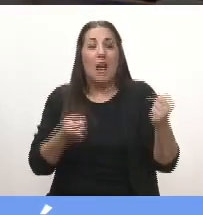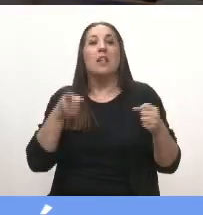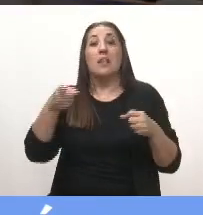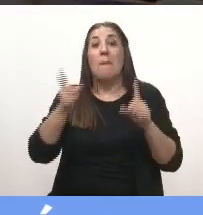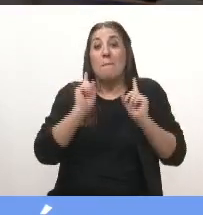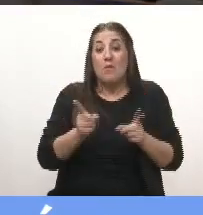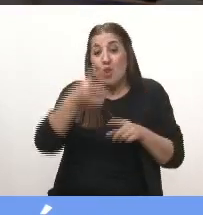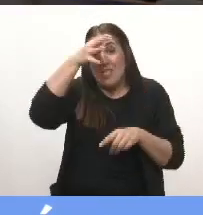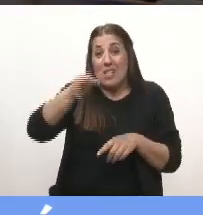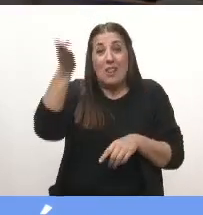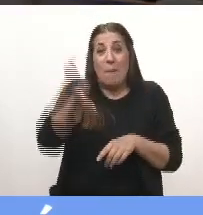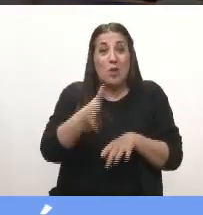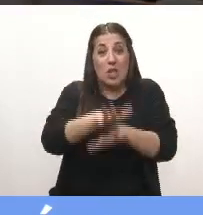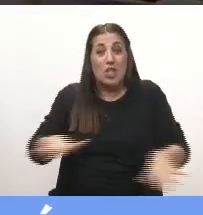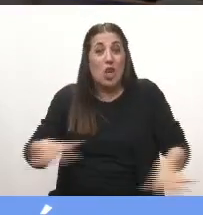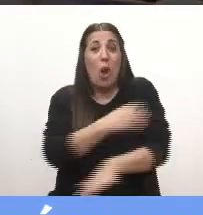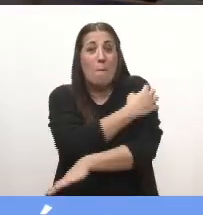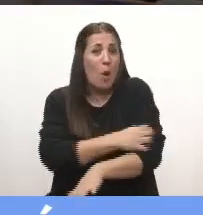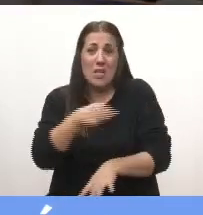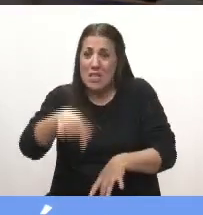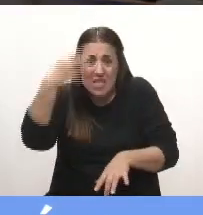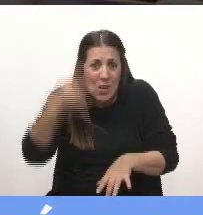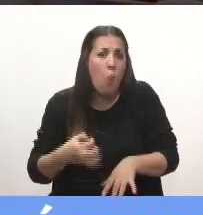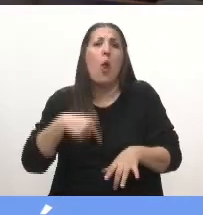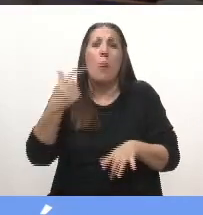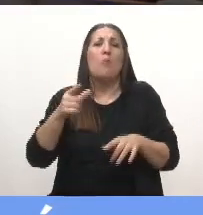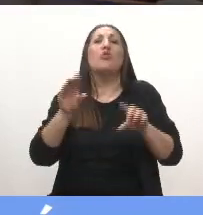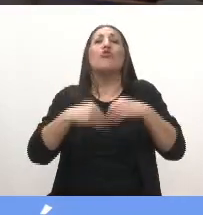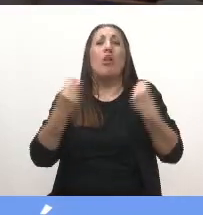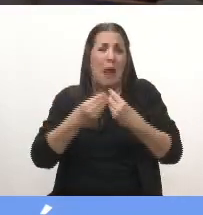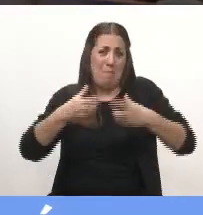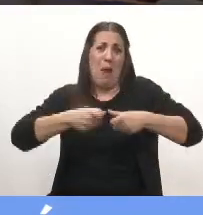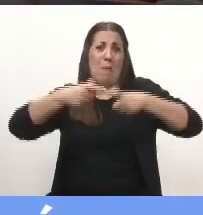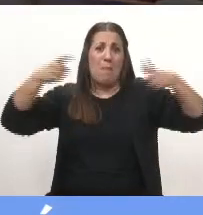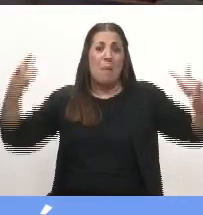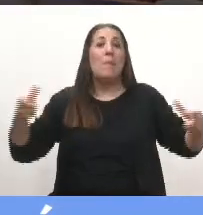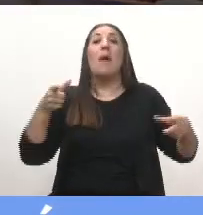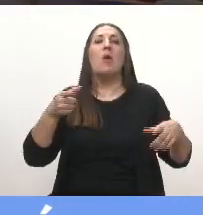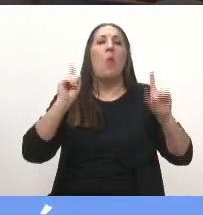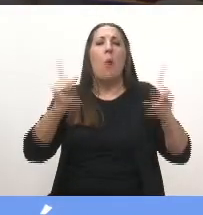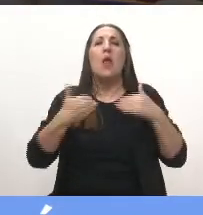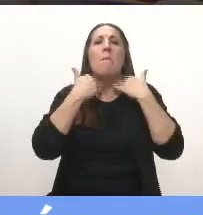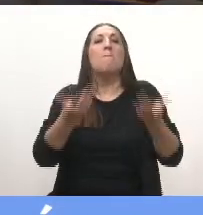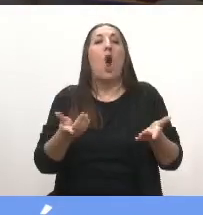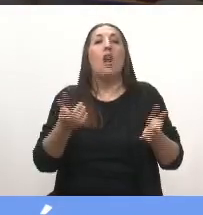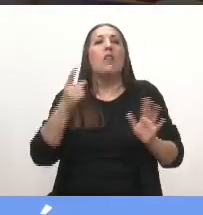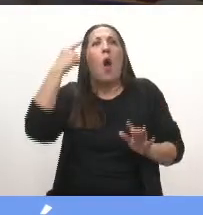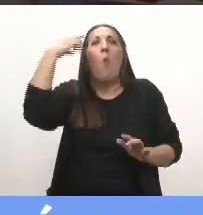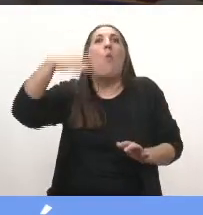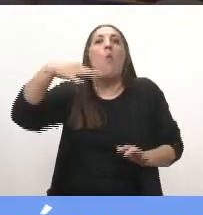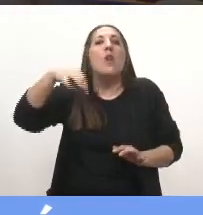60% de niños bajo la línea de pobreza seguramente va a aumentar pero claro vale todo con tal de aferrarse al poder no les importa eso tampoco